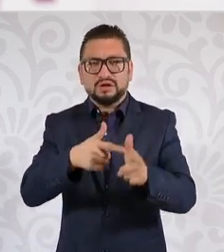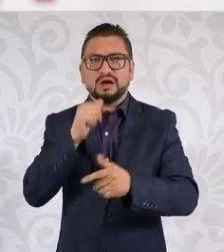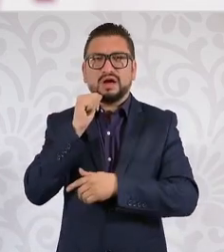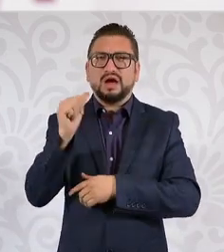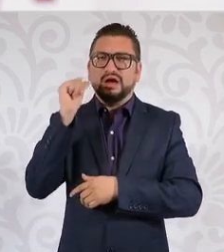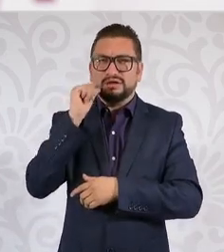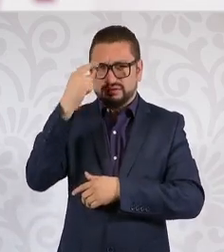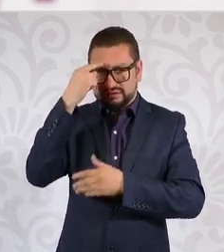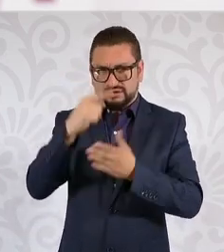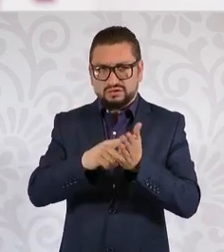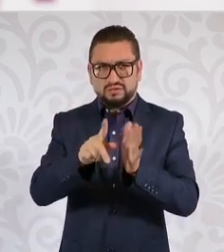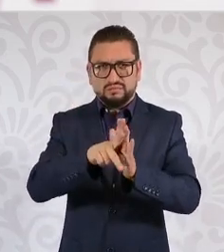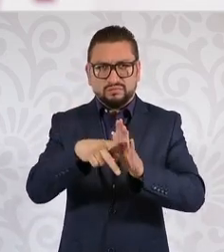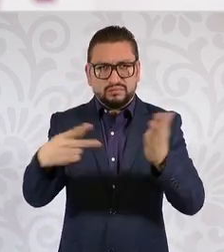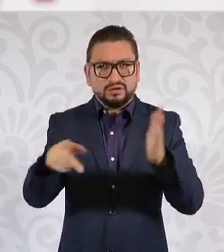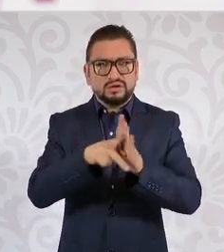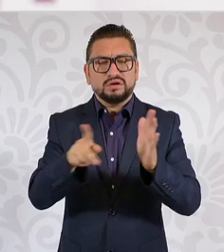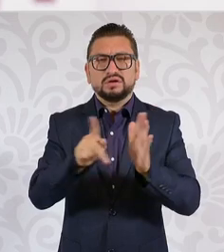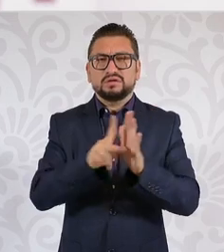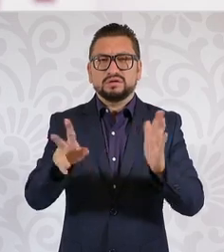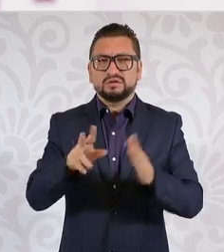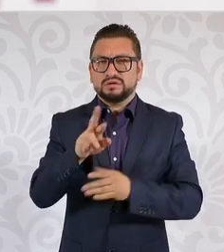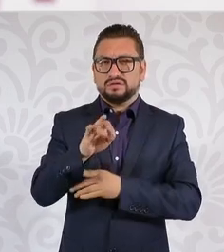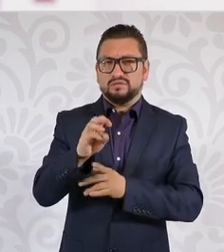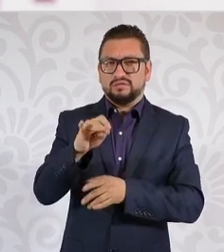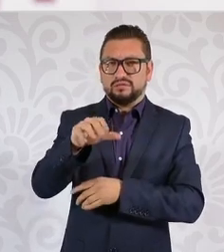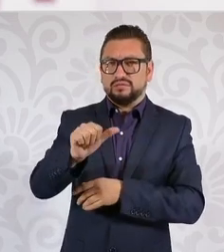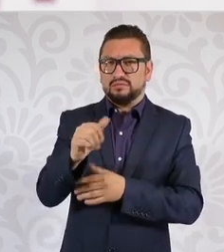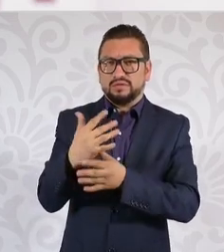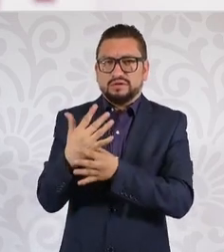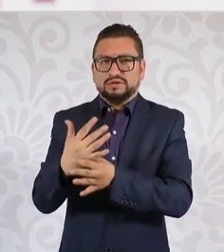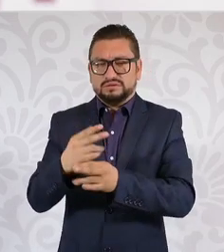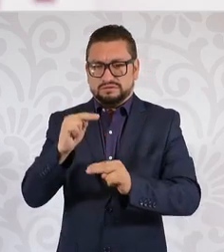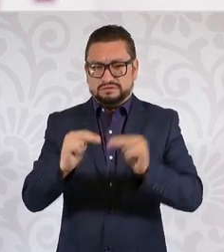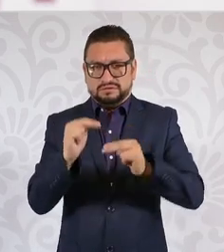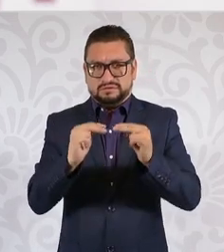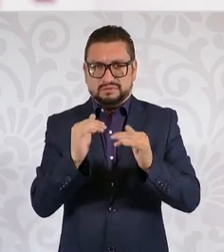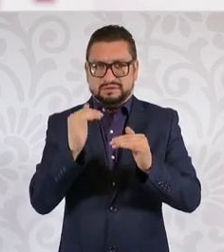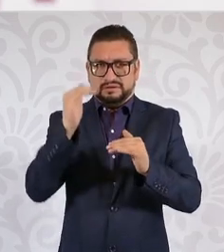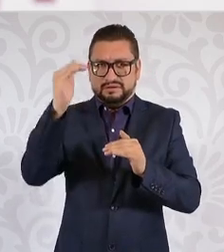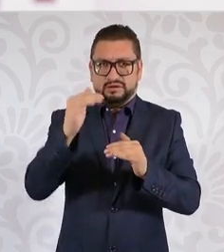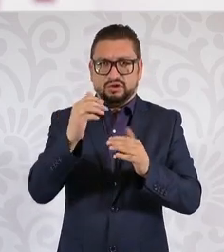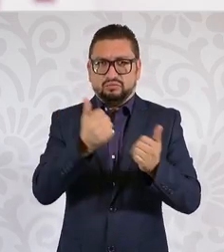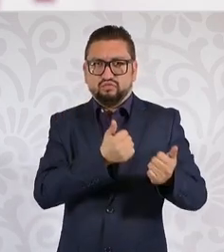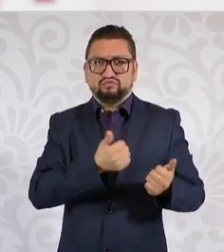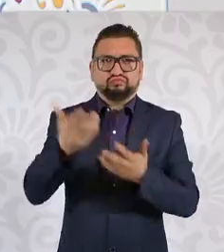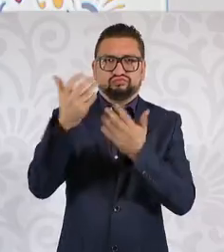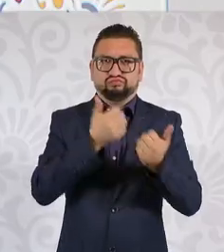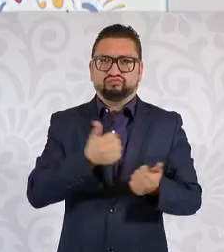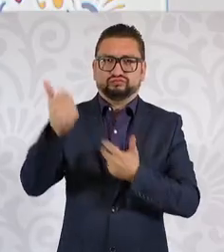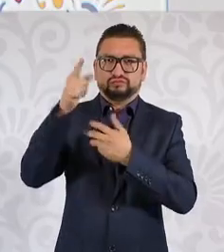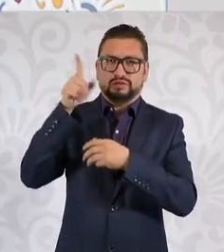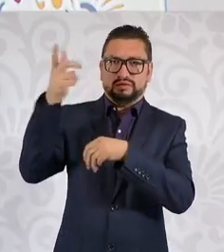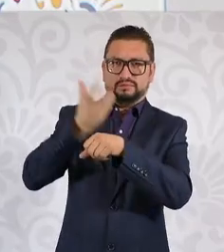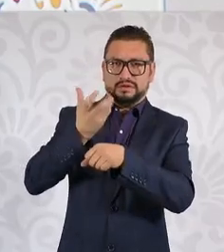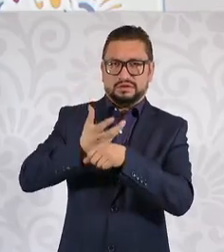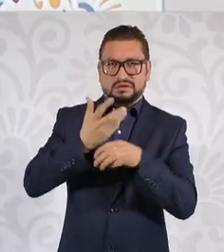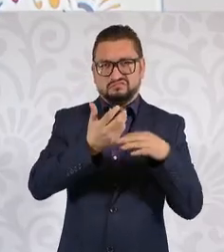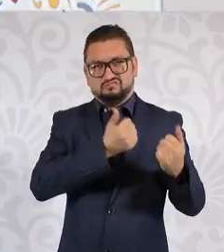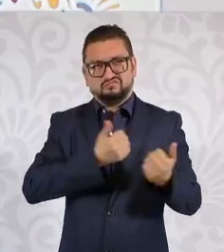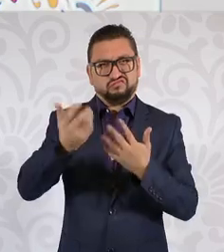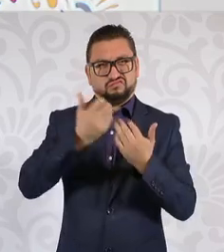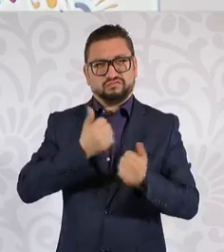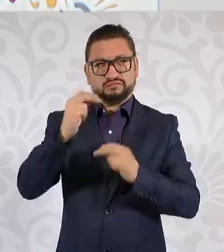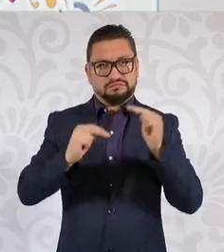que en Reforma o antes de ayer, que estamos en el nivel más alto de exportaciones a Estados Unidos. Que por